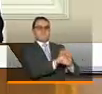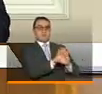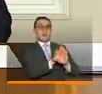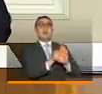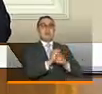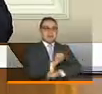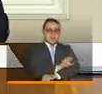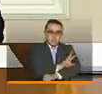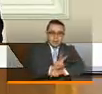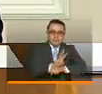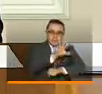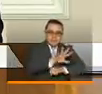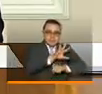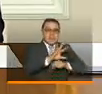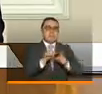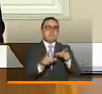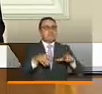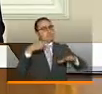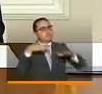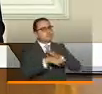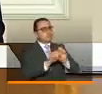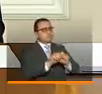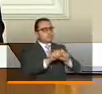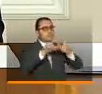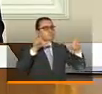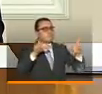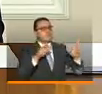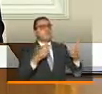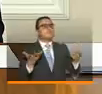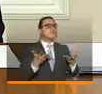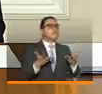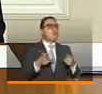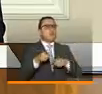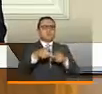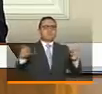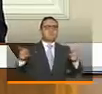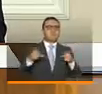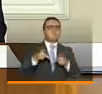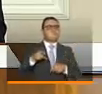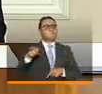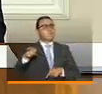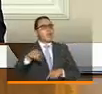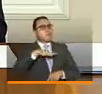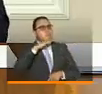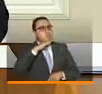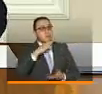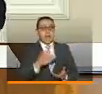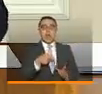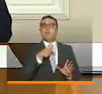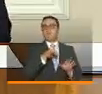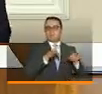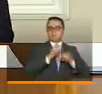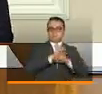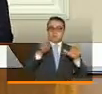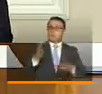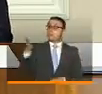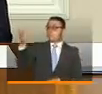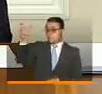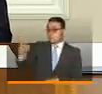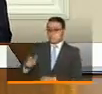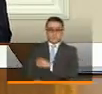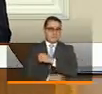ciudadanos podrán buscar, identificar, saber además cuáles son los sitios que están disponibles y a mí me gustaría, ministro Fernando Ruiz, que de pronto entráramos a